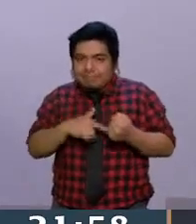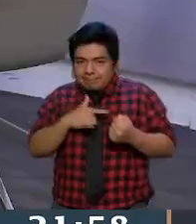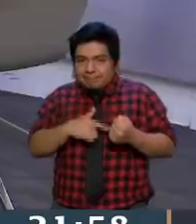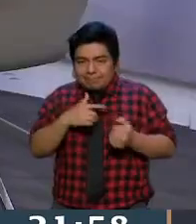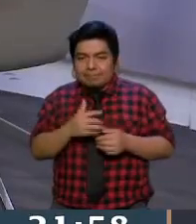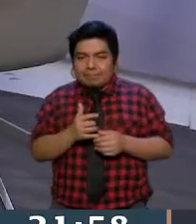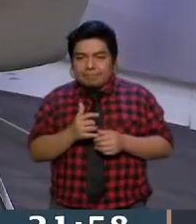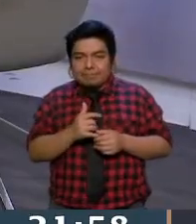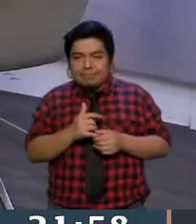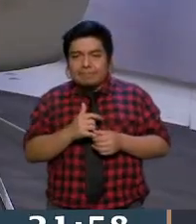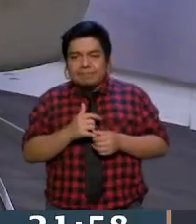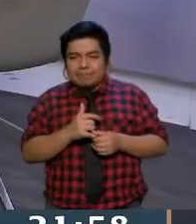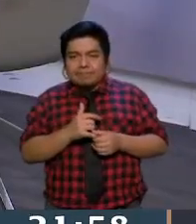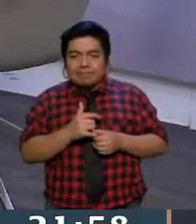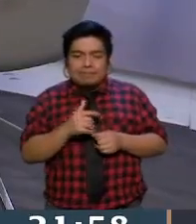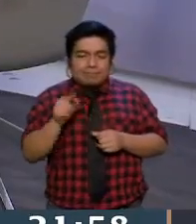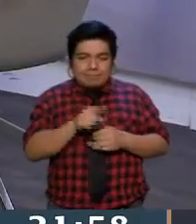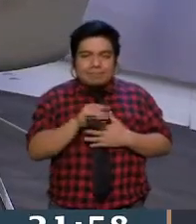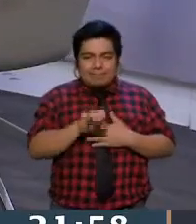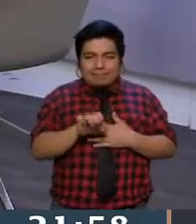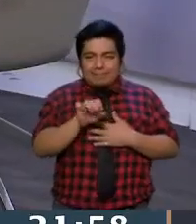gustar. Entonces, y también confío mucho